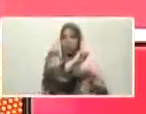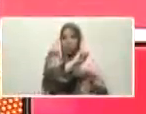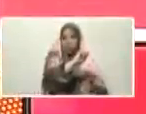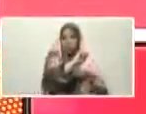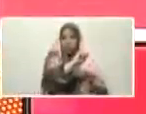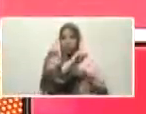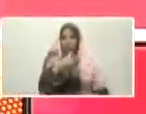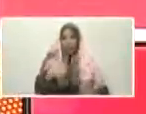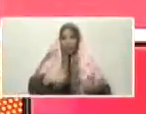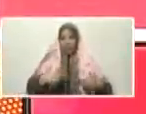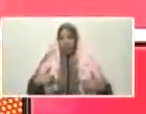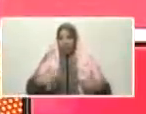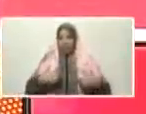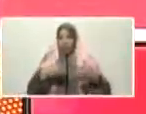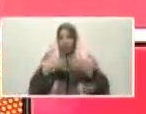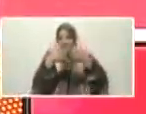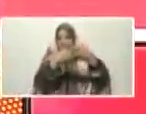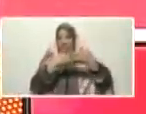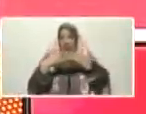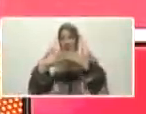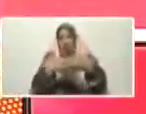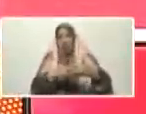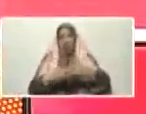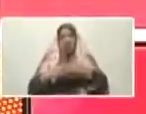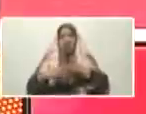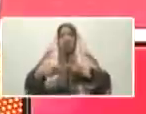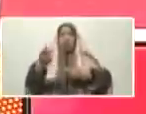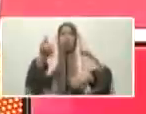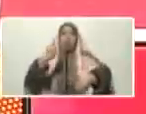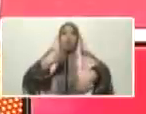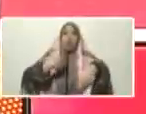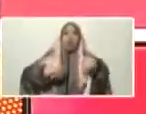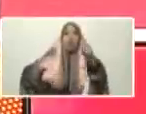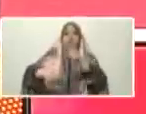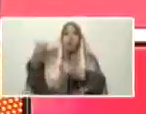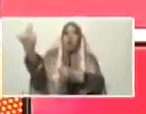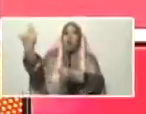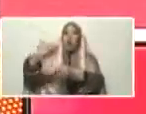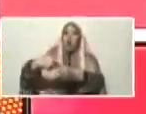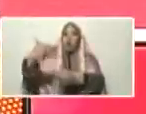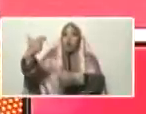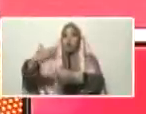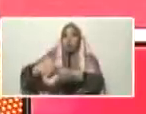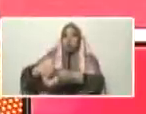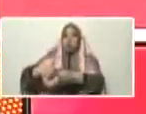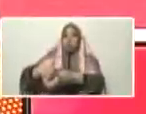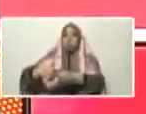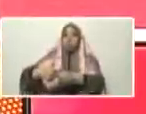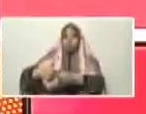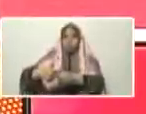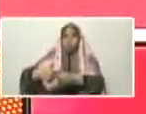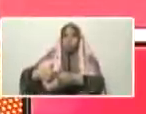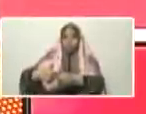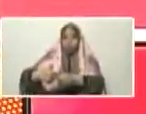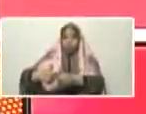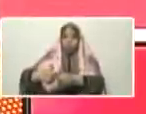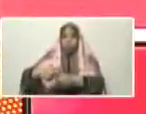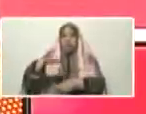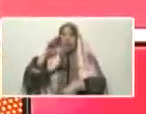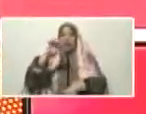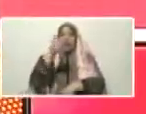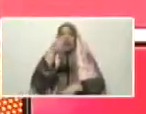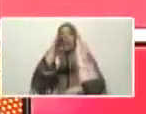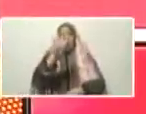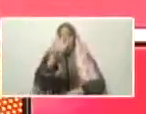agredido por el imperio sin poder vender ni una gota de petróleo muchachas muchacho 14